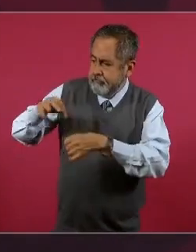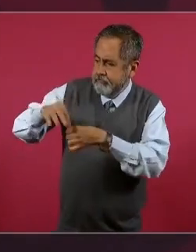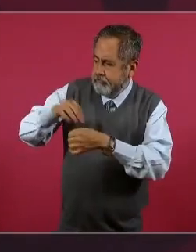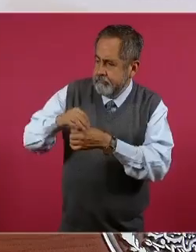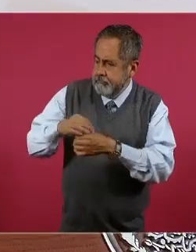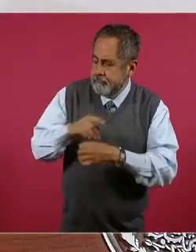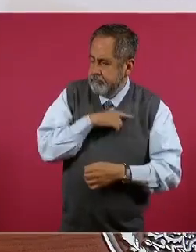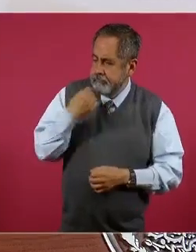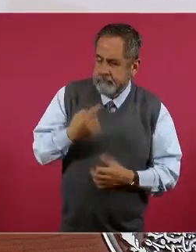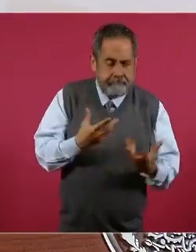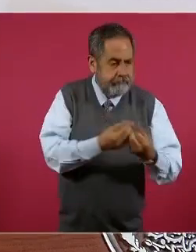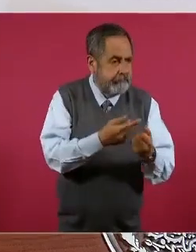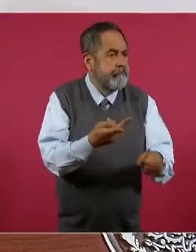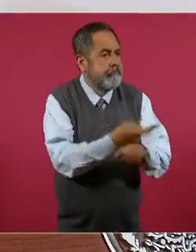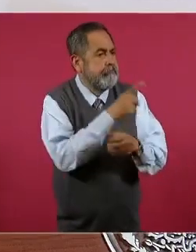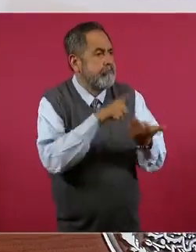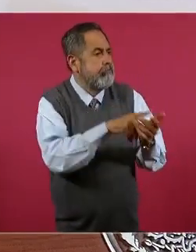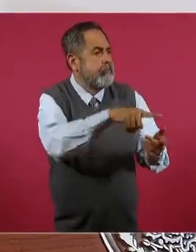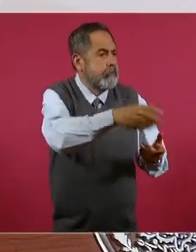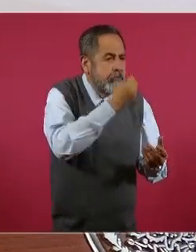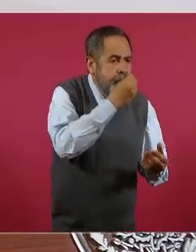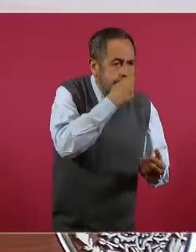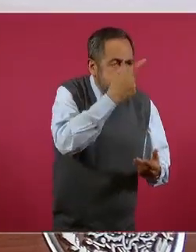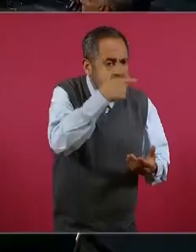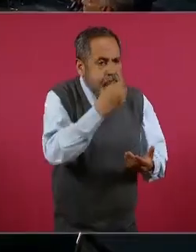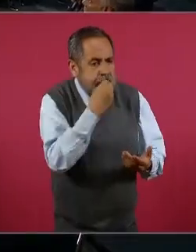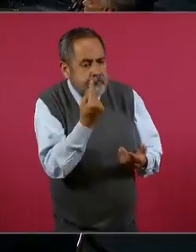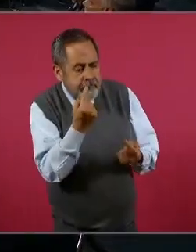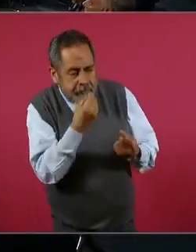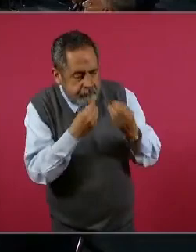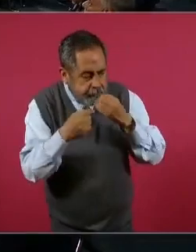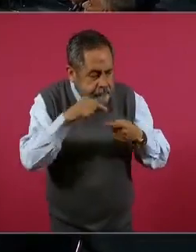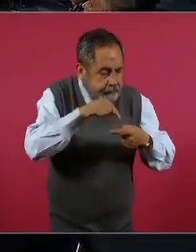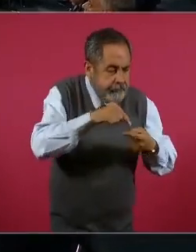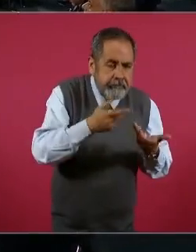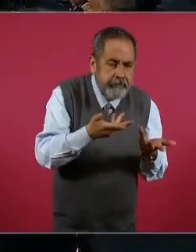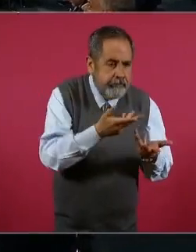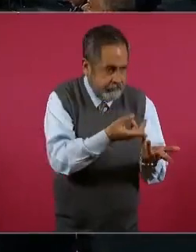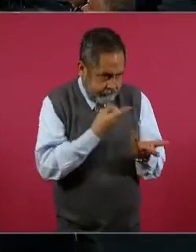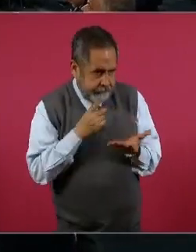Ya si nos quieren decir qué cenaron, ¿no?